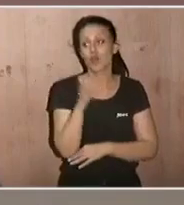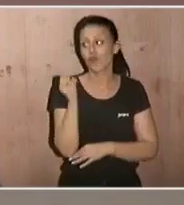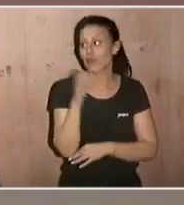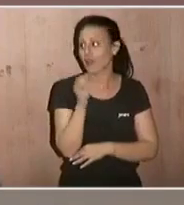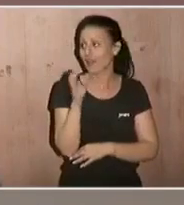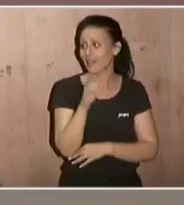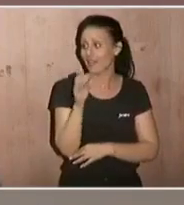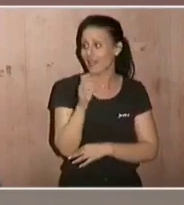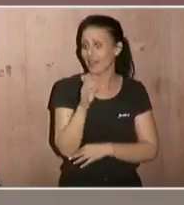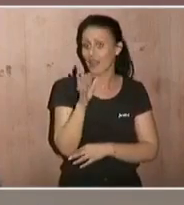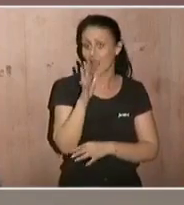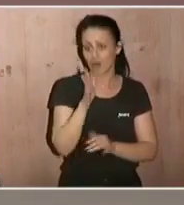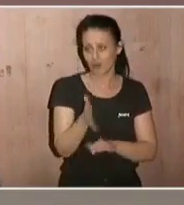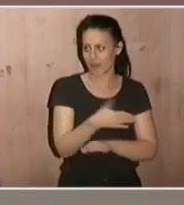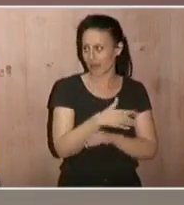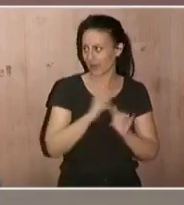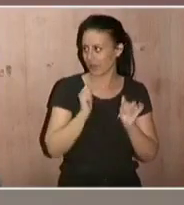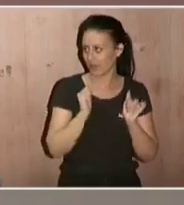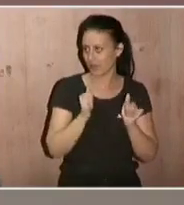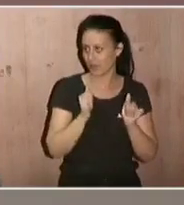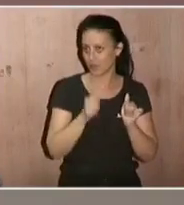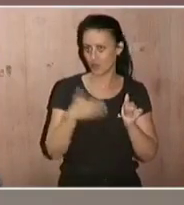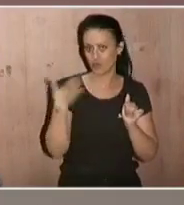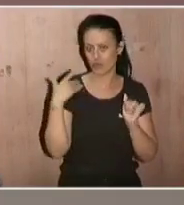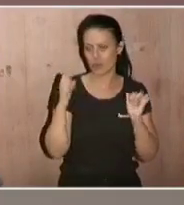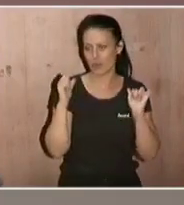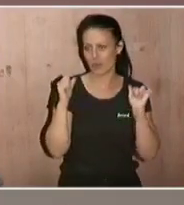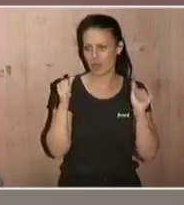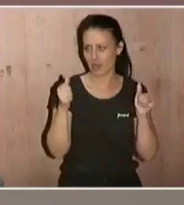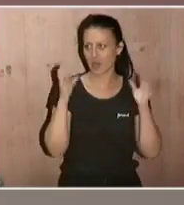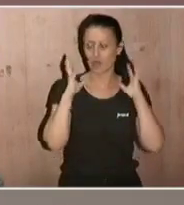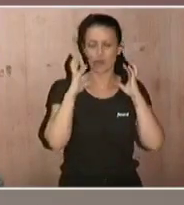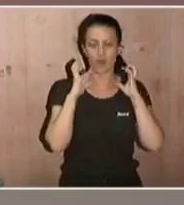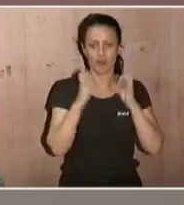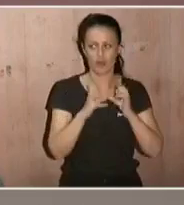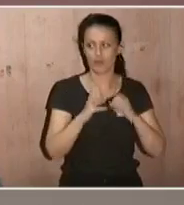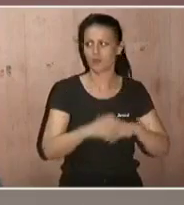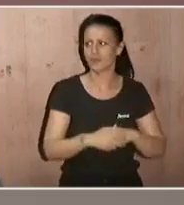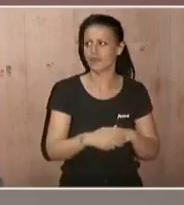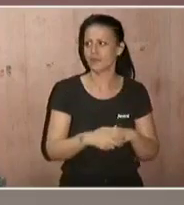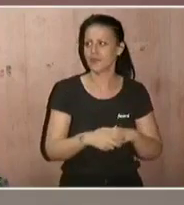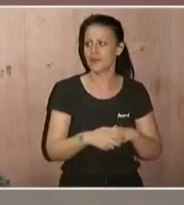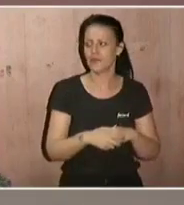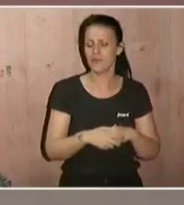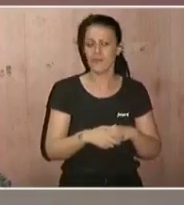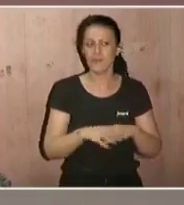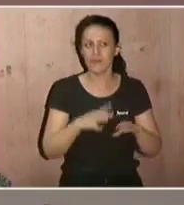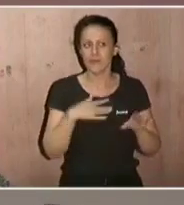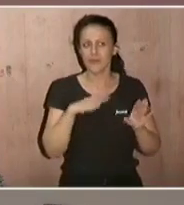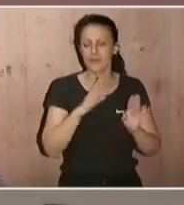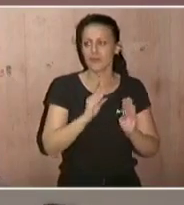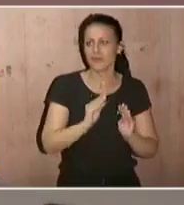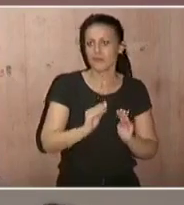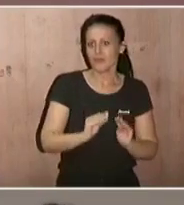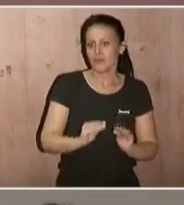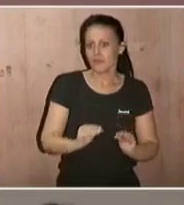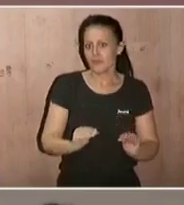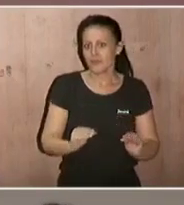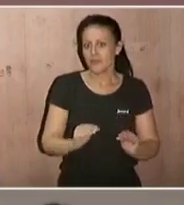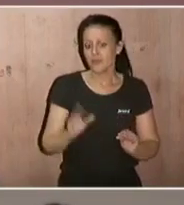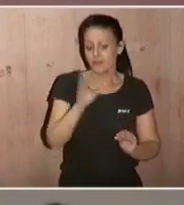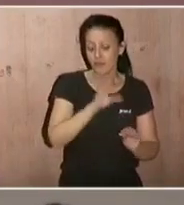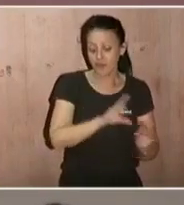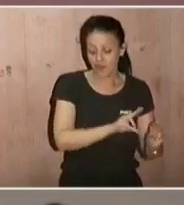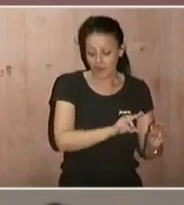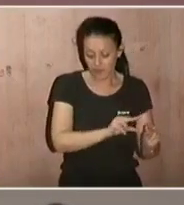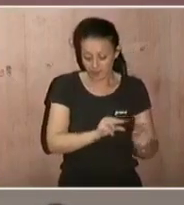empieza mucho antes. Pero entonces solo empezaba cuando ya eras catedrático. Discretamente. Y terminó incluso llegando,